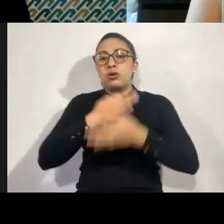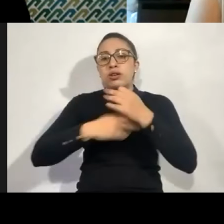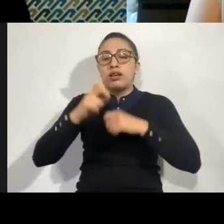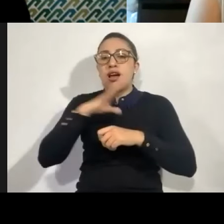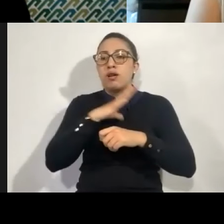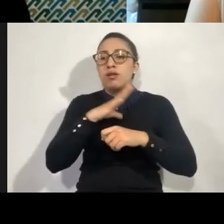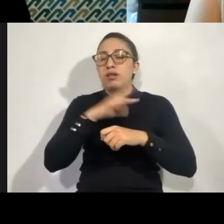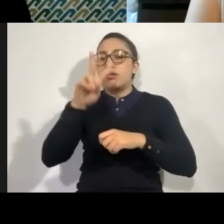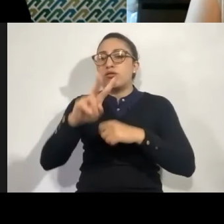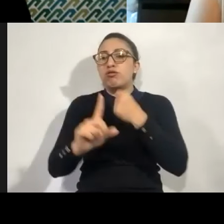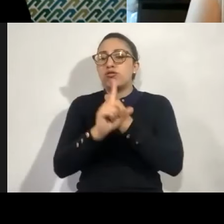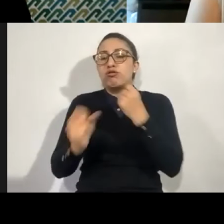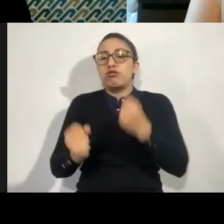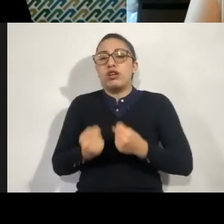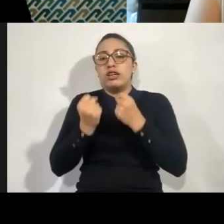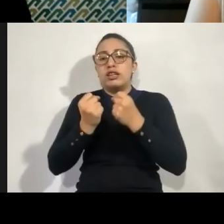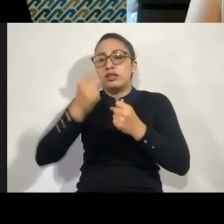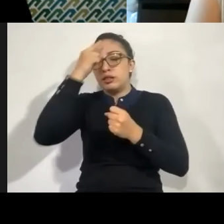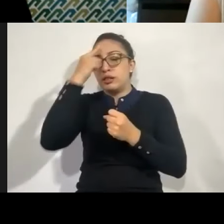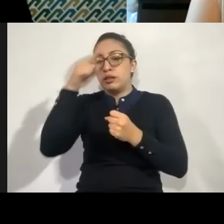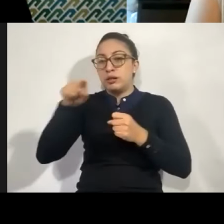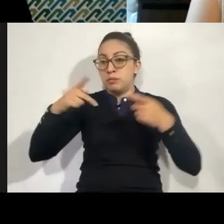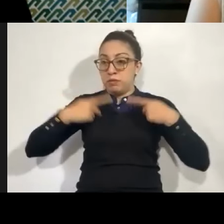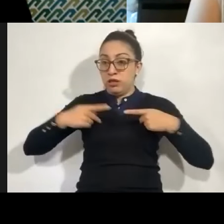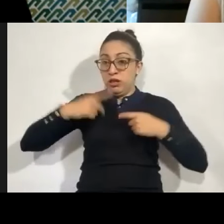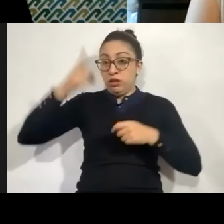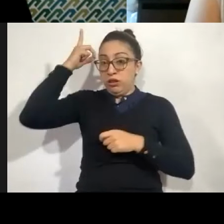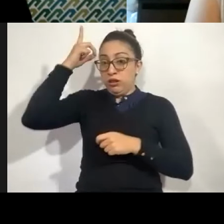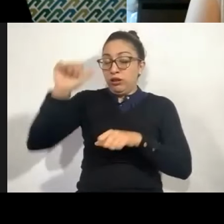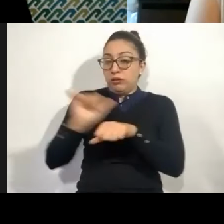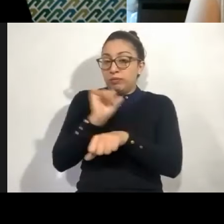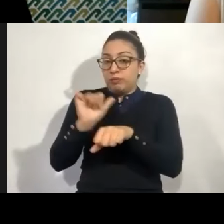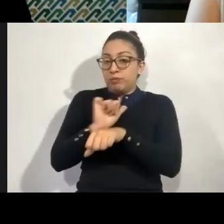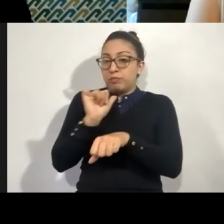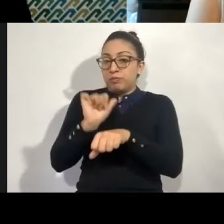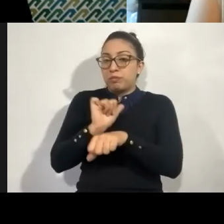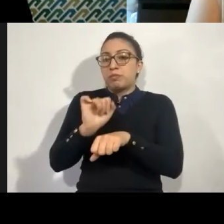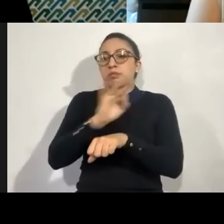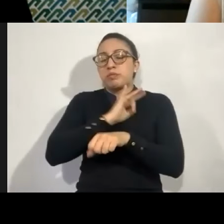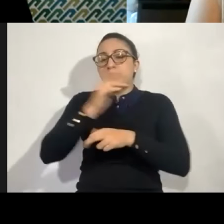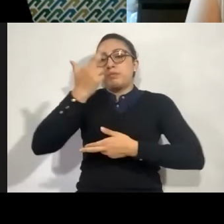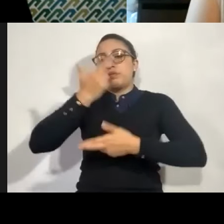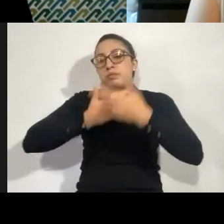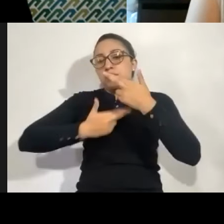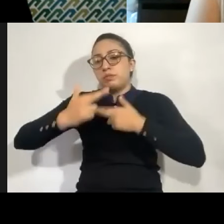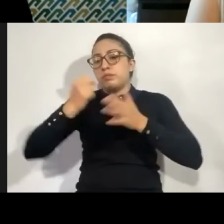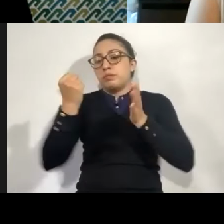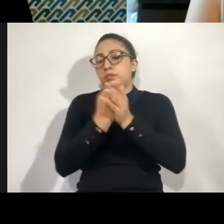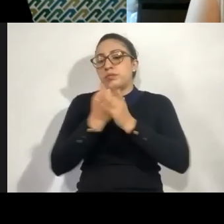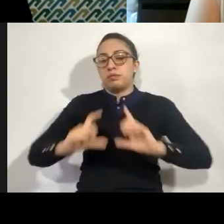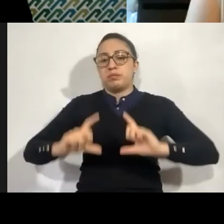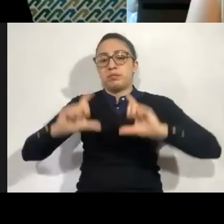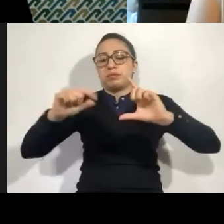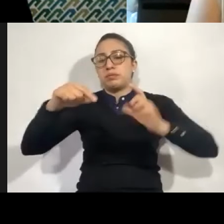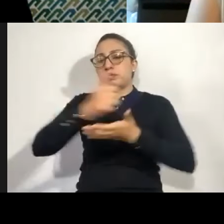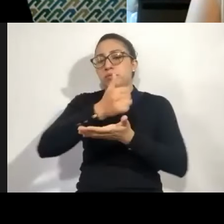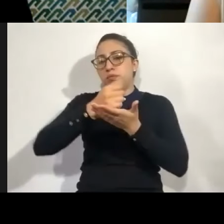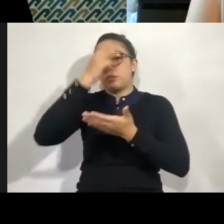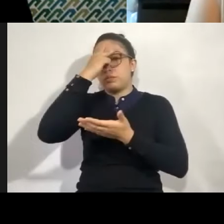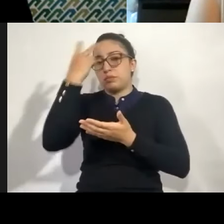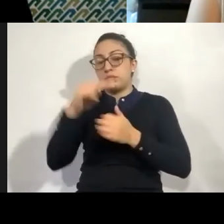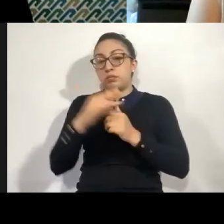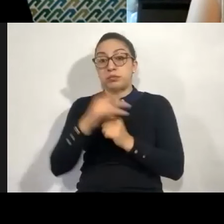para que los propietarios pudieran regresar y emplacar en la ciudad. Esperamos que con las modificaciones